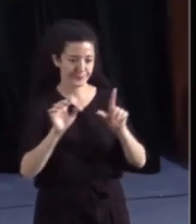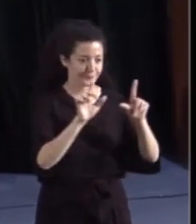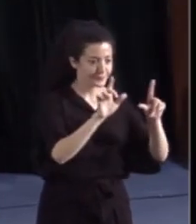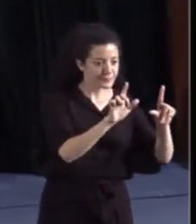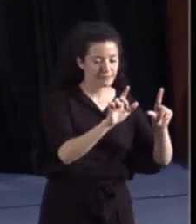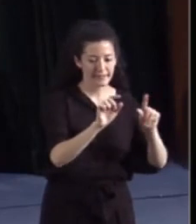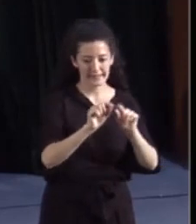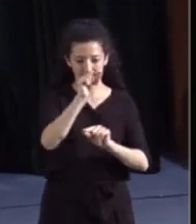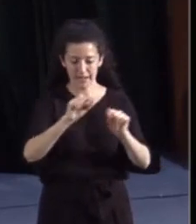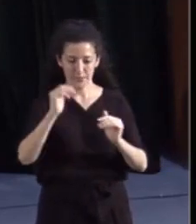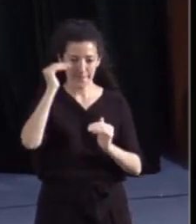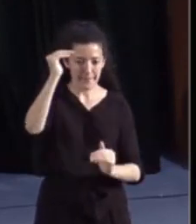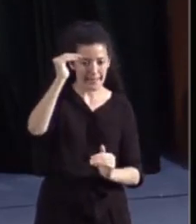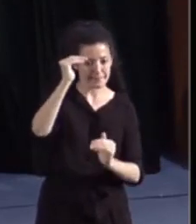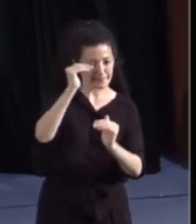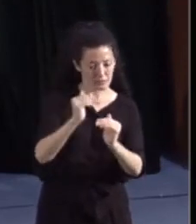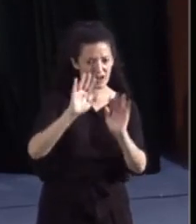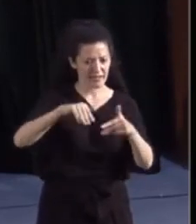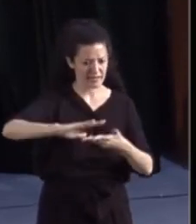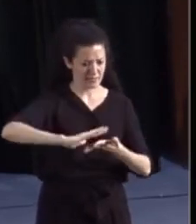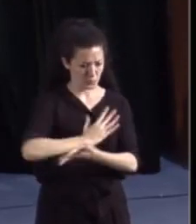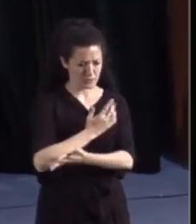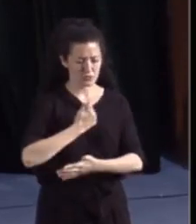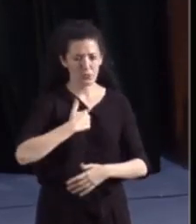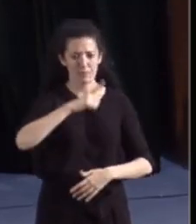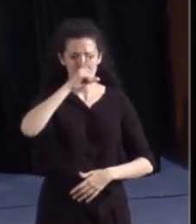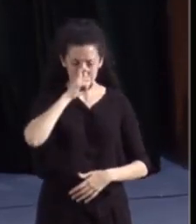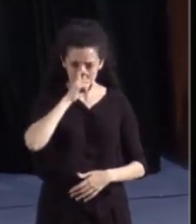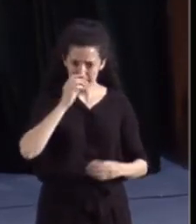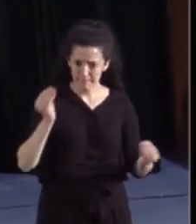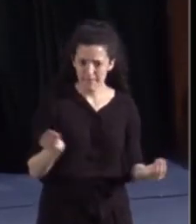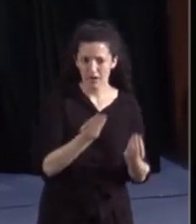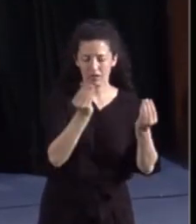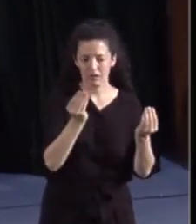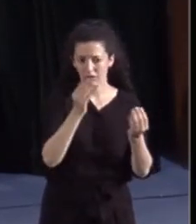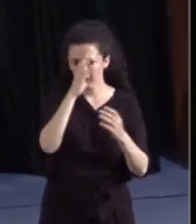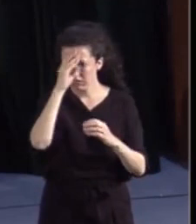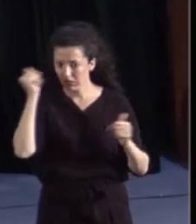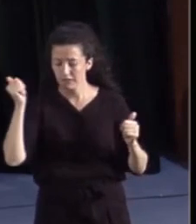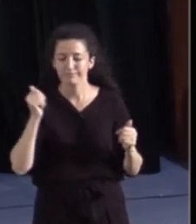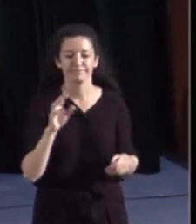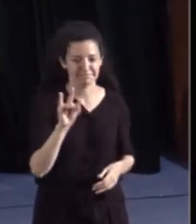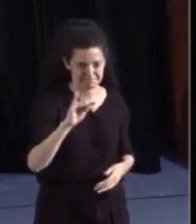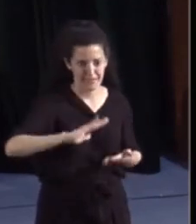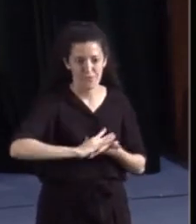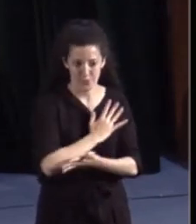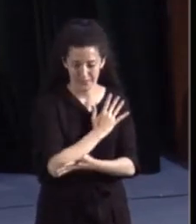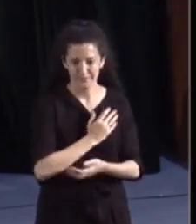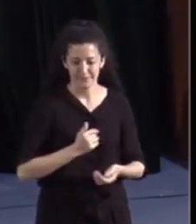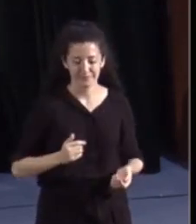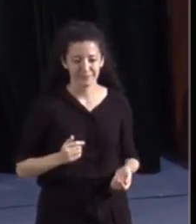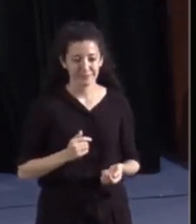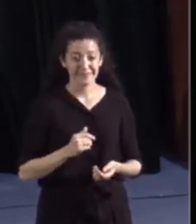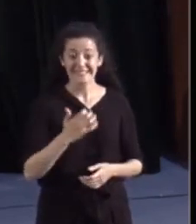resultado de memoria, y la respuesta es que sí. Pero, sorprendentemente, vamos a tener que cuando la intérprete